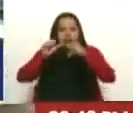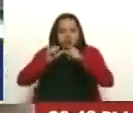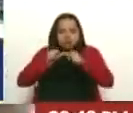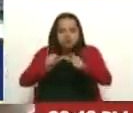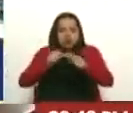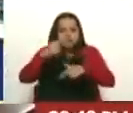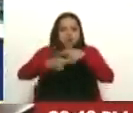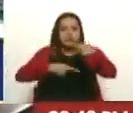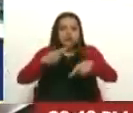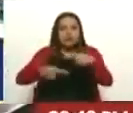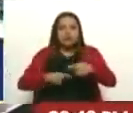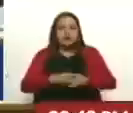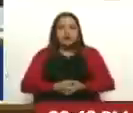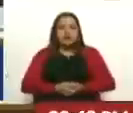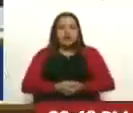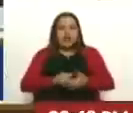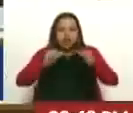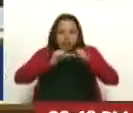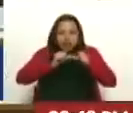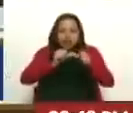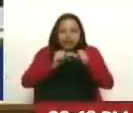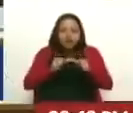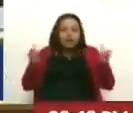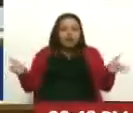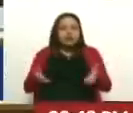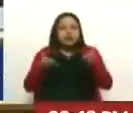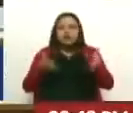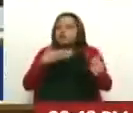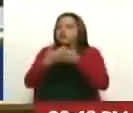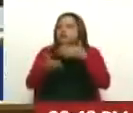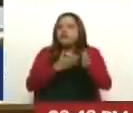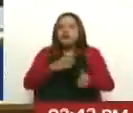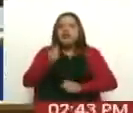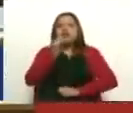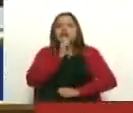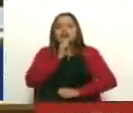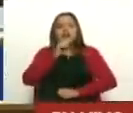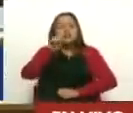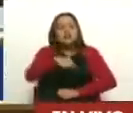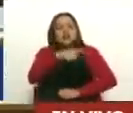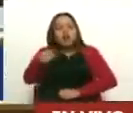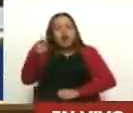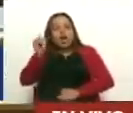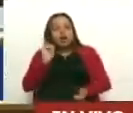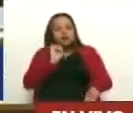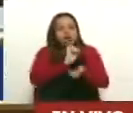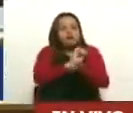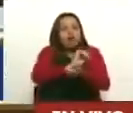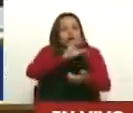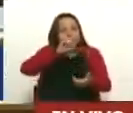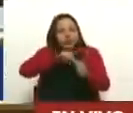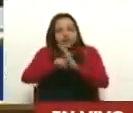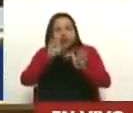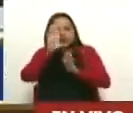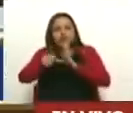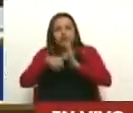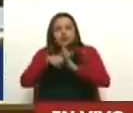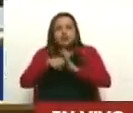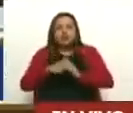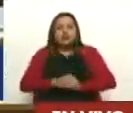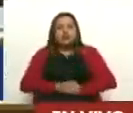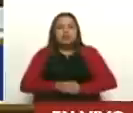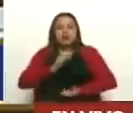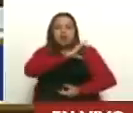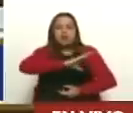este proceso de lucha, caiga quien caiga, sea quien sea, contra la corrupción, de una comisión especial de